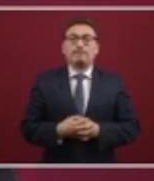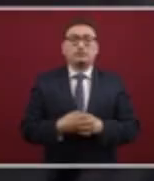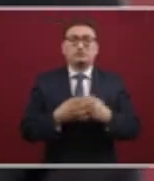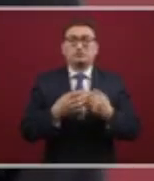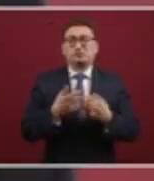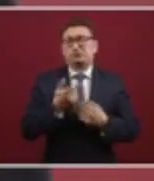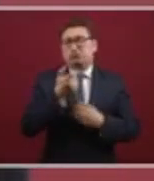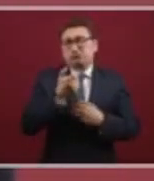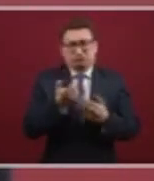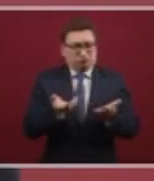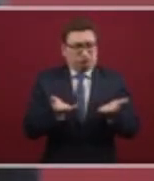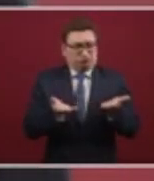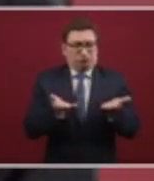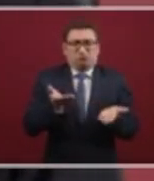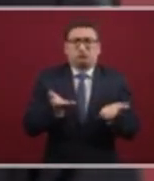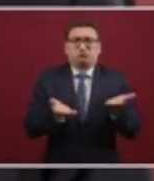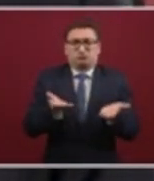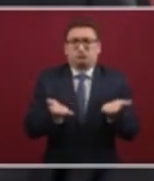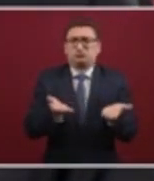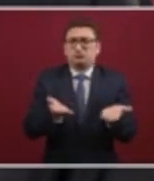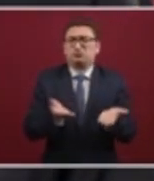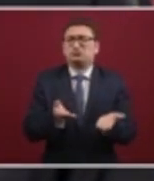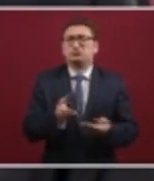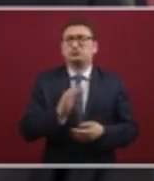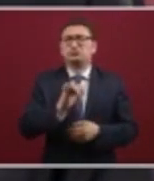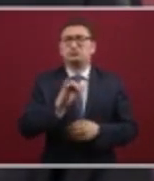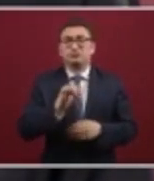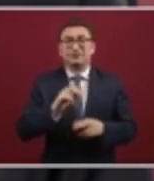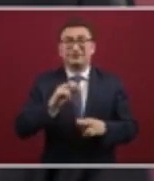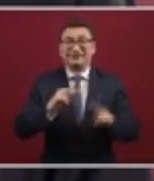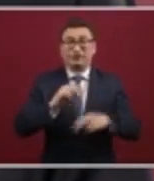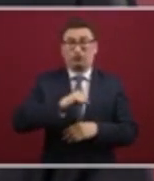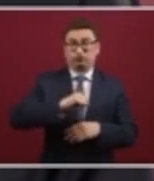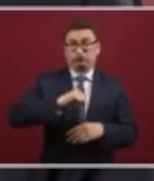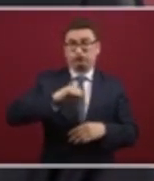estabilidad en cuanto a inflación